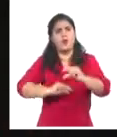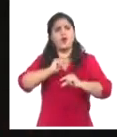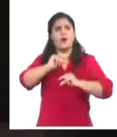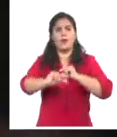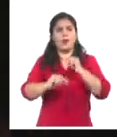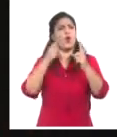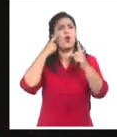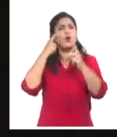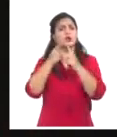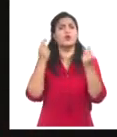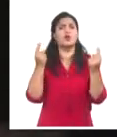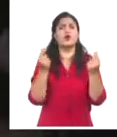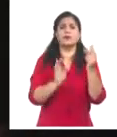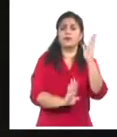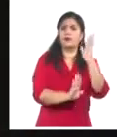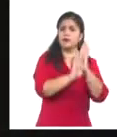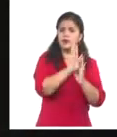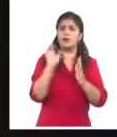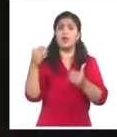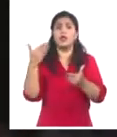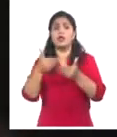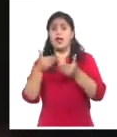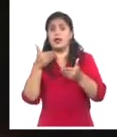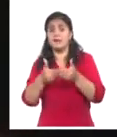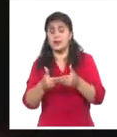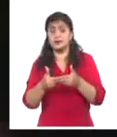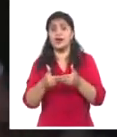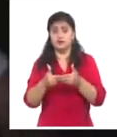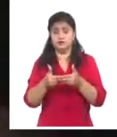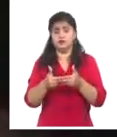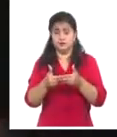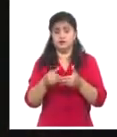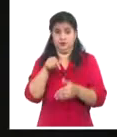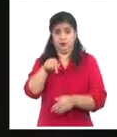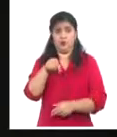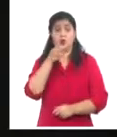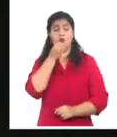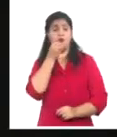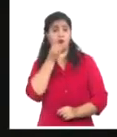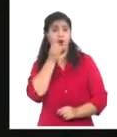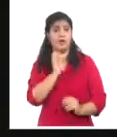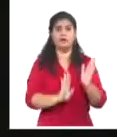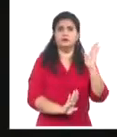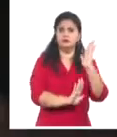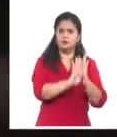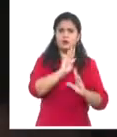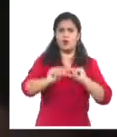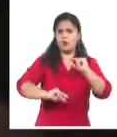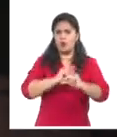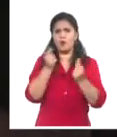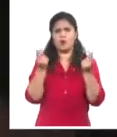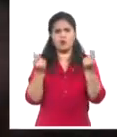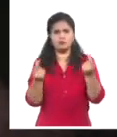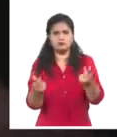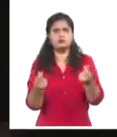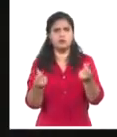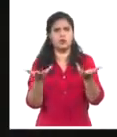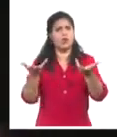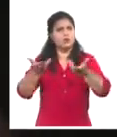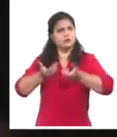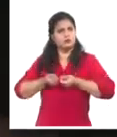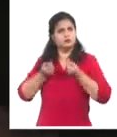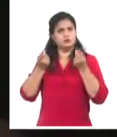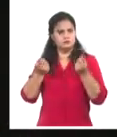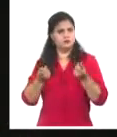que la empresa sea cada día más autosustentable y sea capaz de cubrir con sus ingresos los gastos y